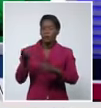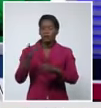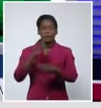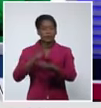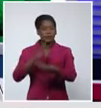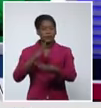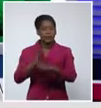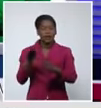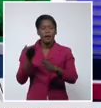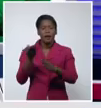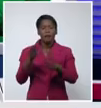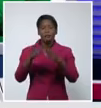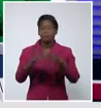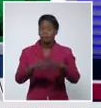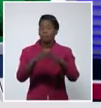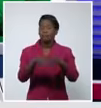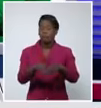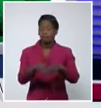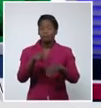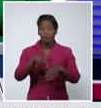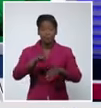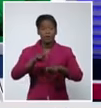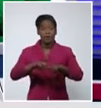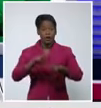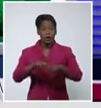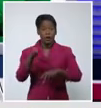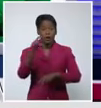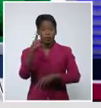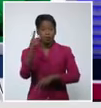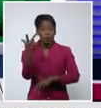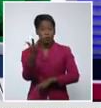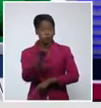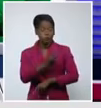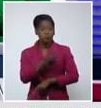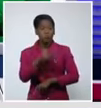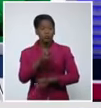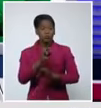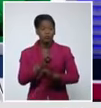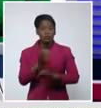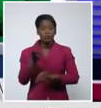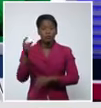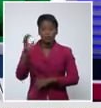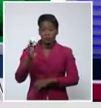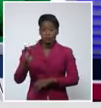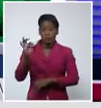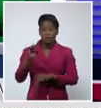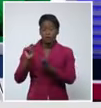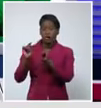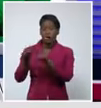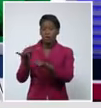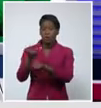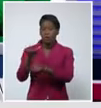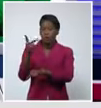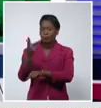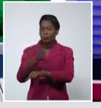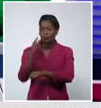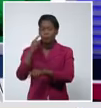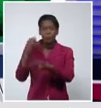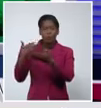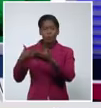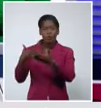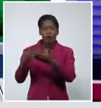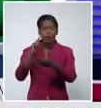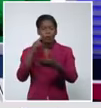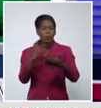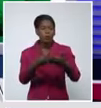La Habana con Soberana, las provincias orientales con Abdala, y que eso va